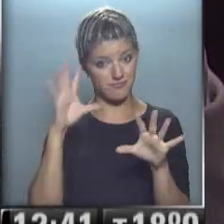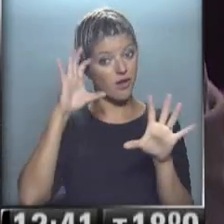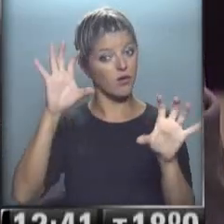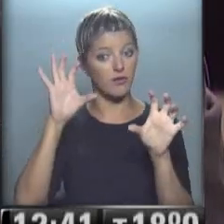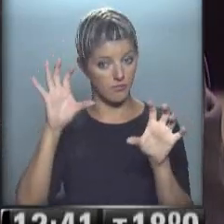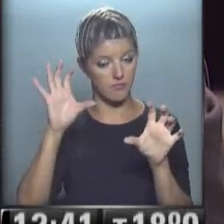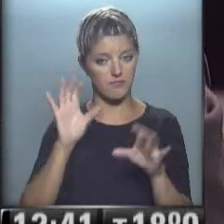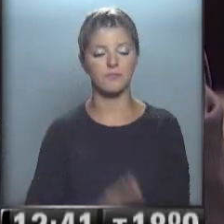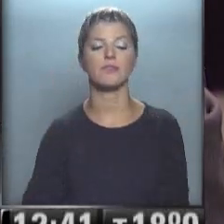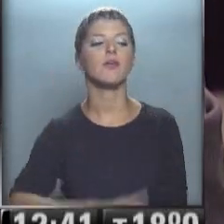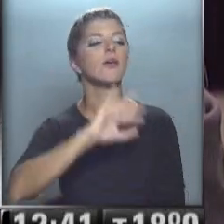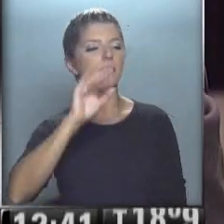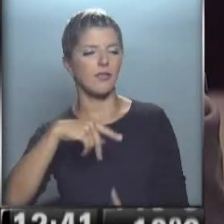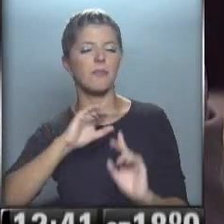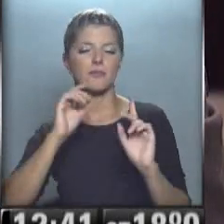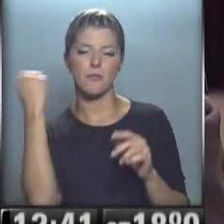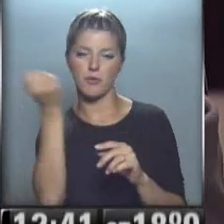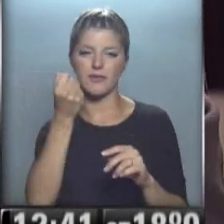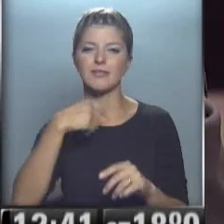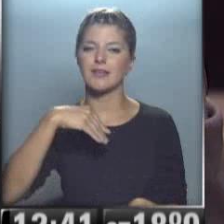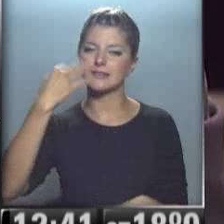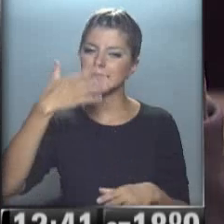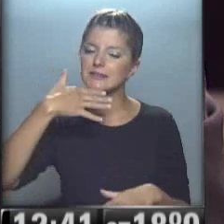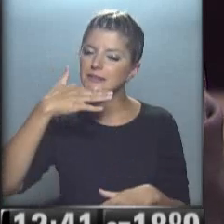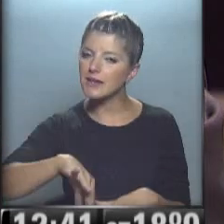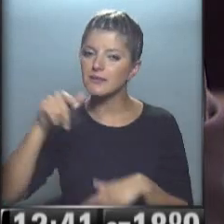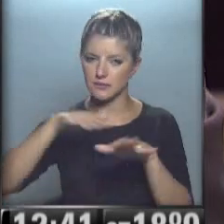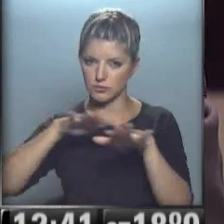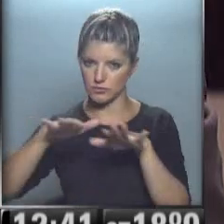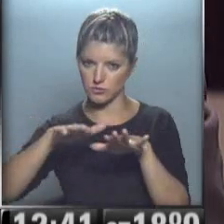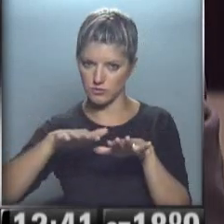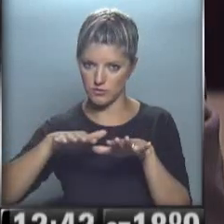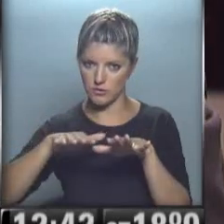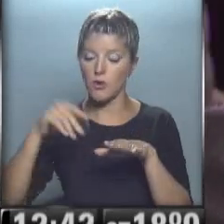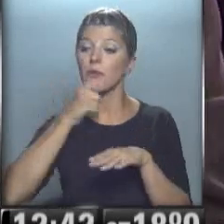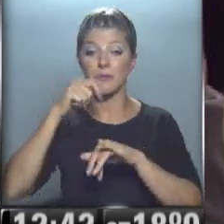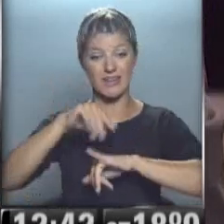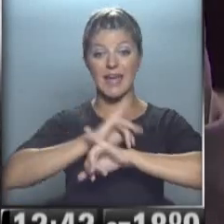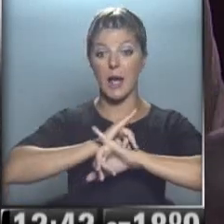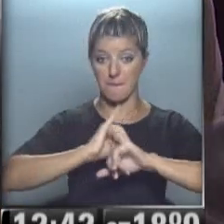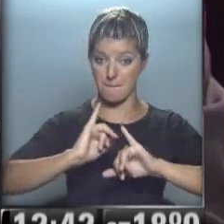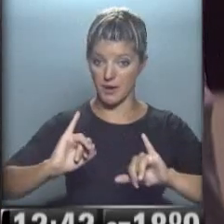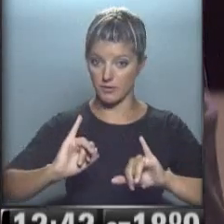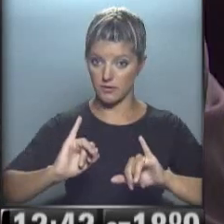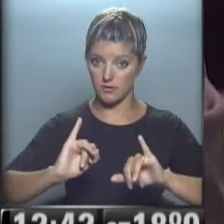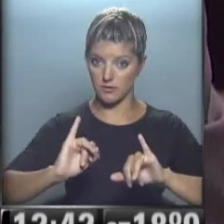tener esta esta conciencia de la sistematización que tienen determinadas campañas y como el control está en